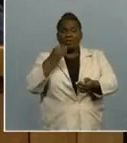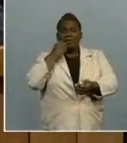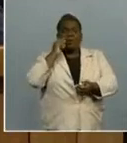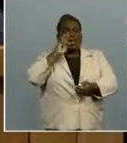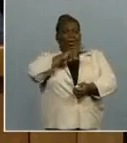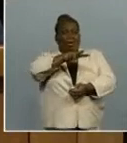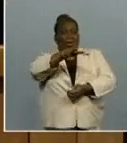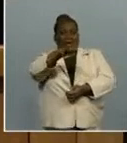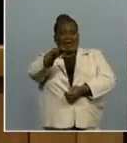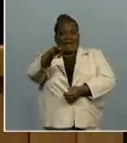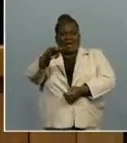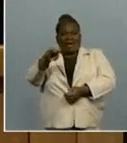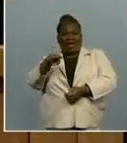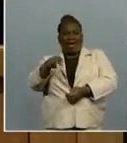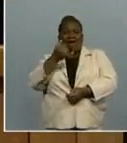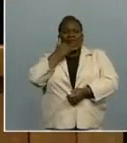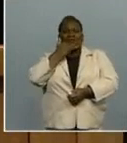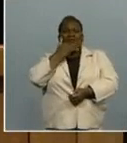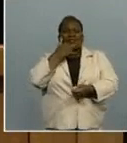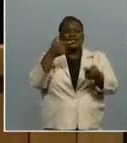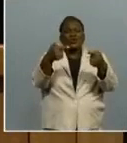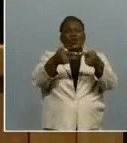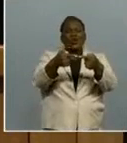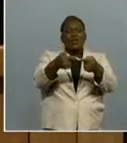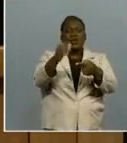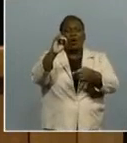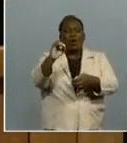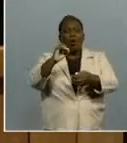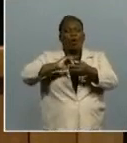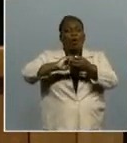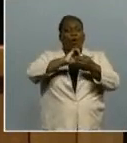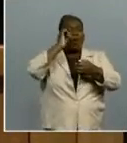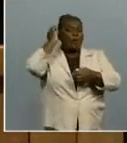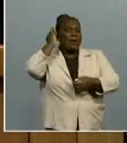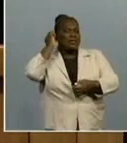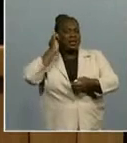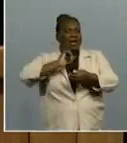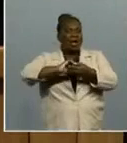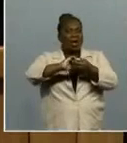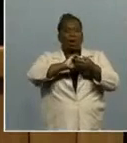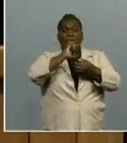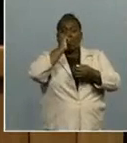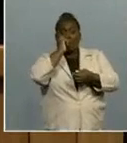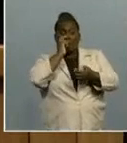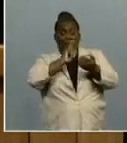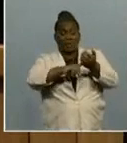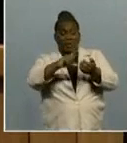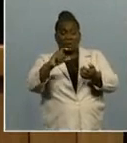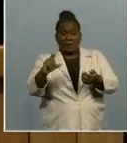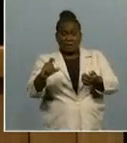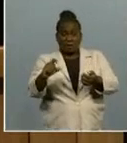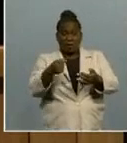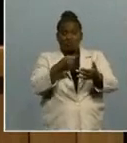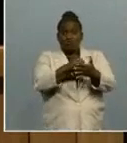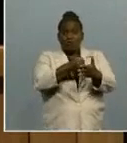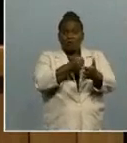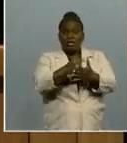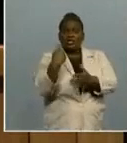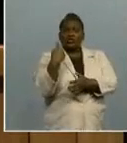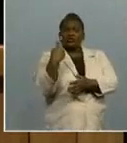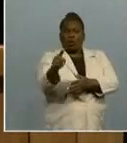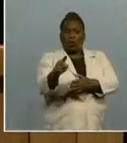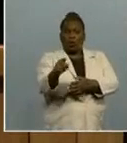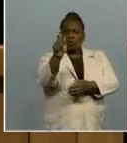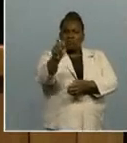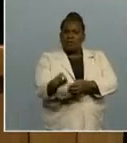de una provocación o dejar que una compañera o compañero de filial de fila se enfrente en solitario a los